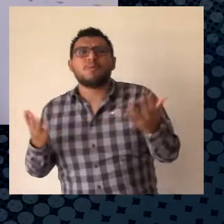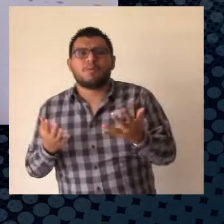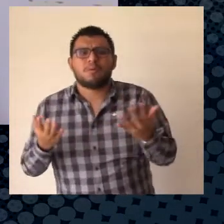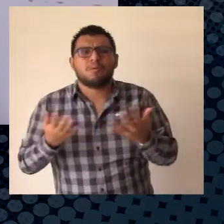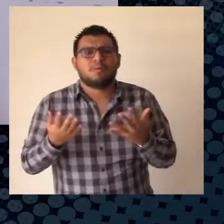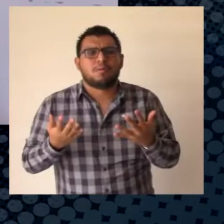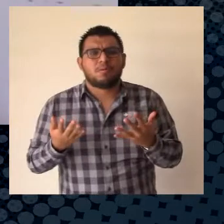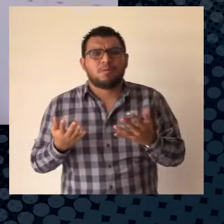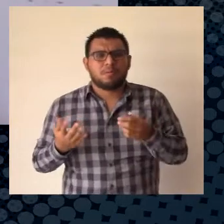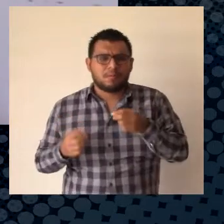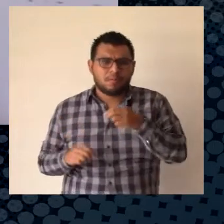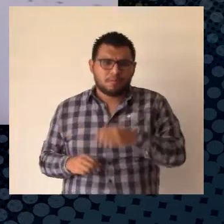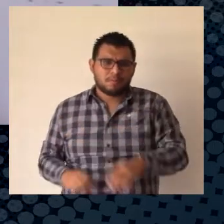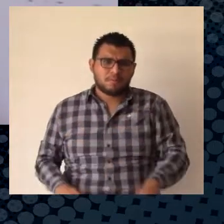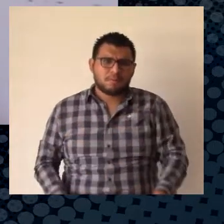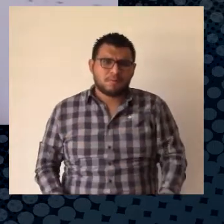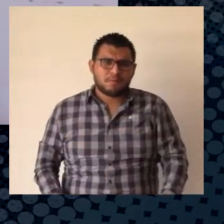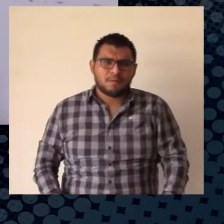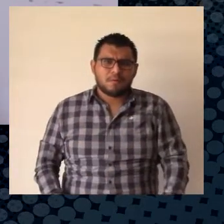hiciera.